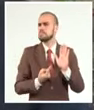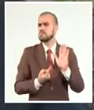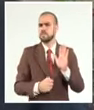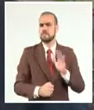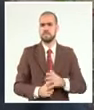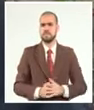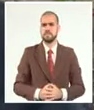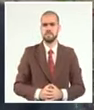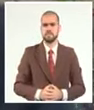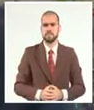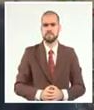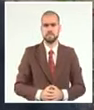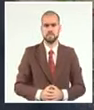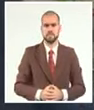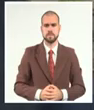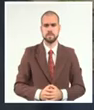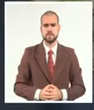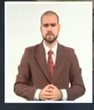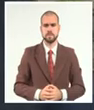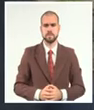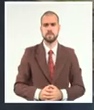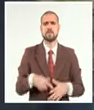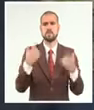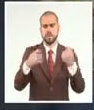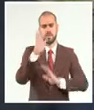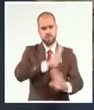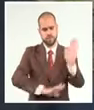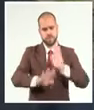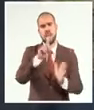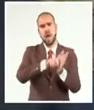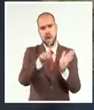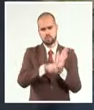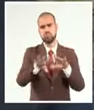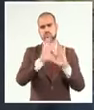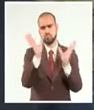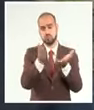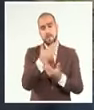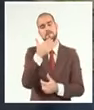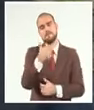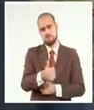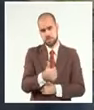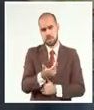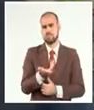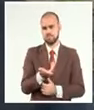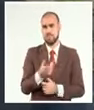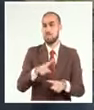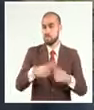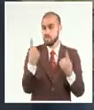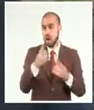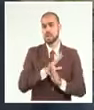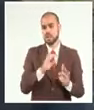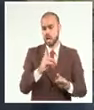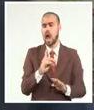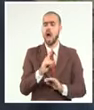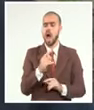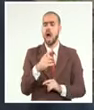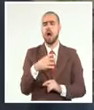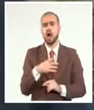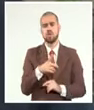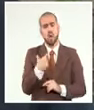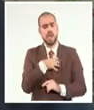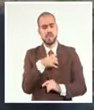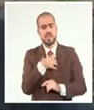el estatus de servicio de oficio, la defensa para los ciudadanos, mejora mucho más, porque ya tenemos la posibilidad